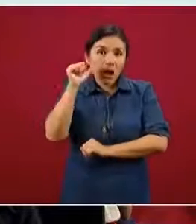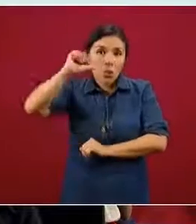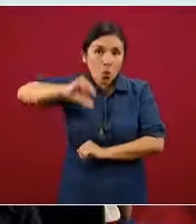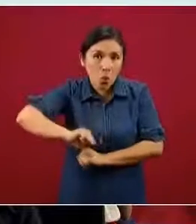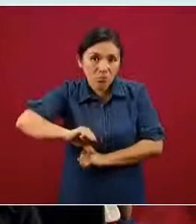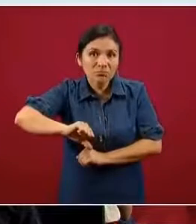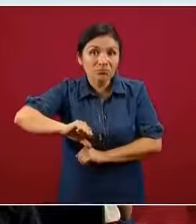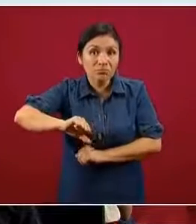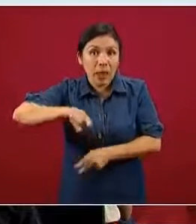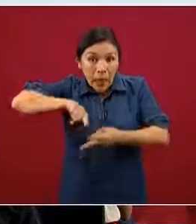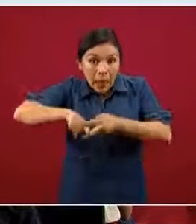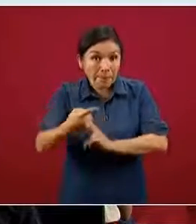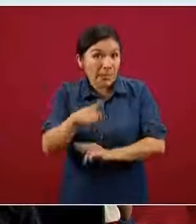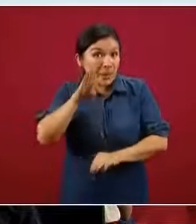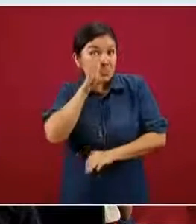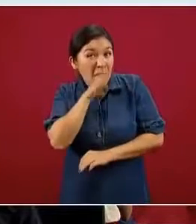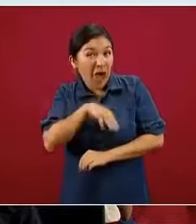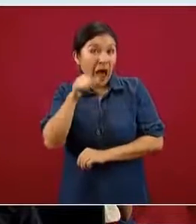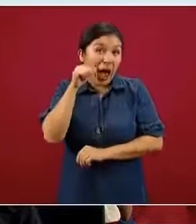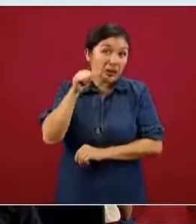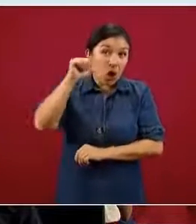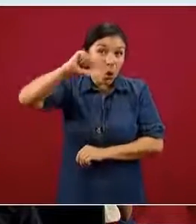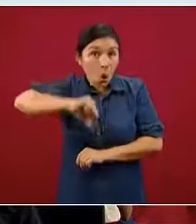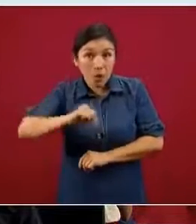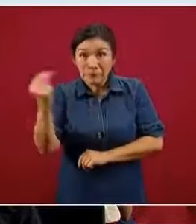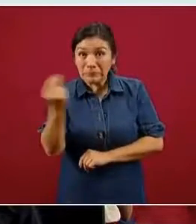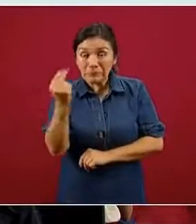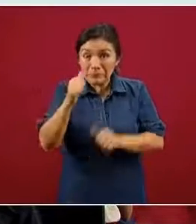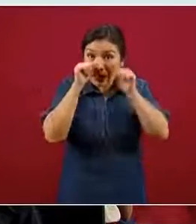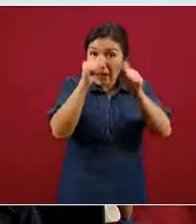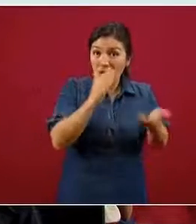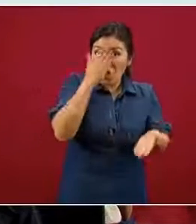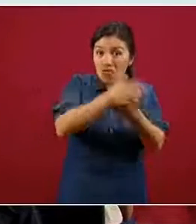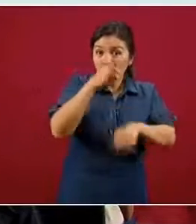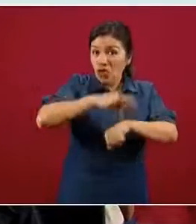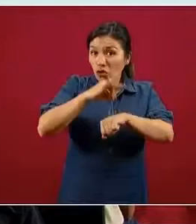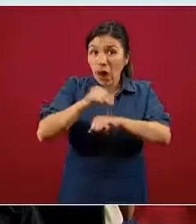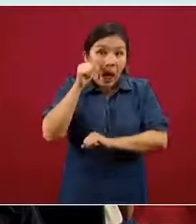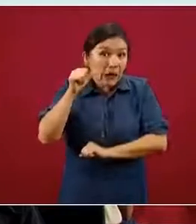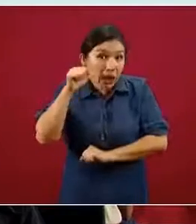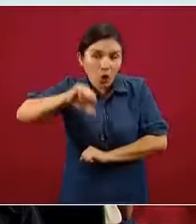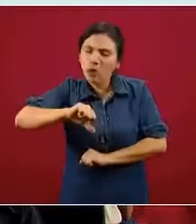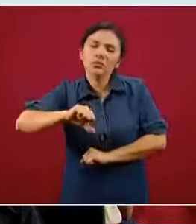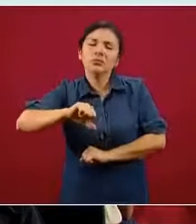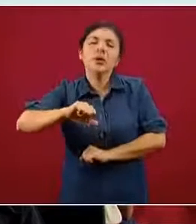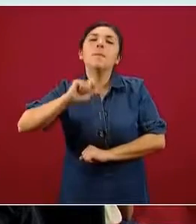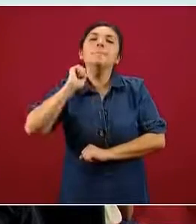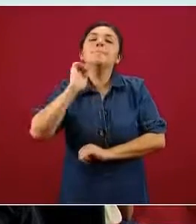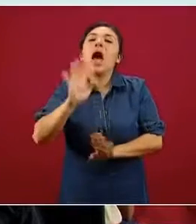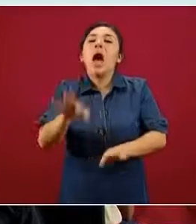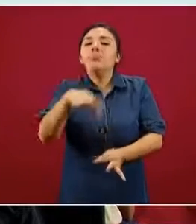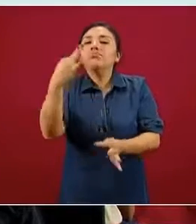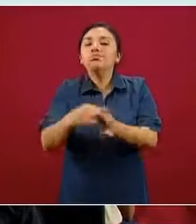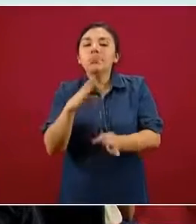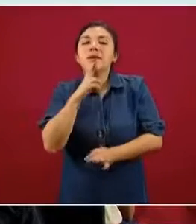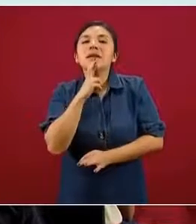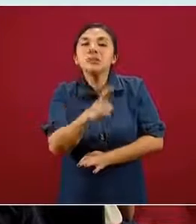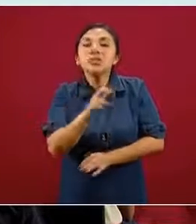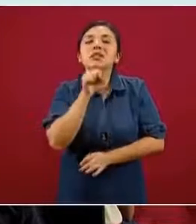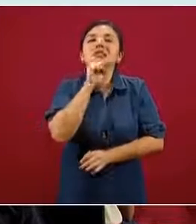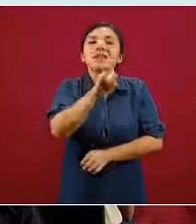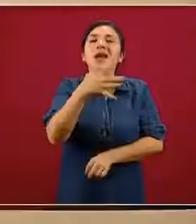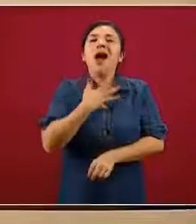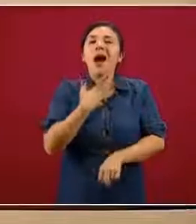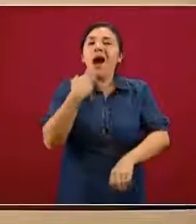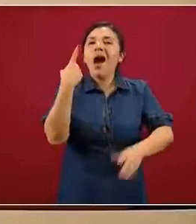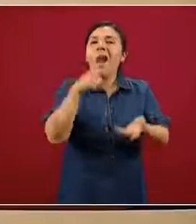horas, no que iniciaron síntomas o no que demandaron atención médica en las últimas 24 horas, sino que se confirmaron, es decir, que se emitió